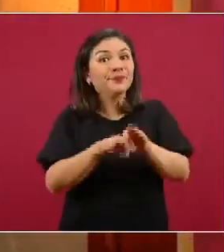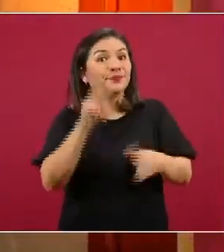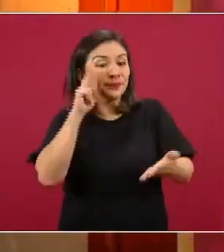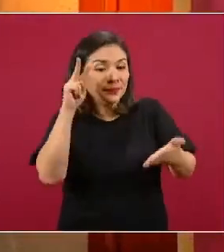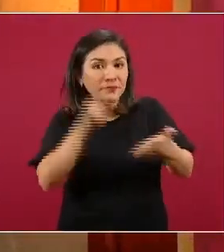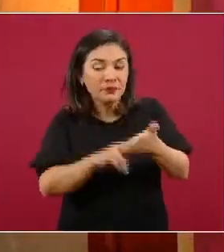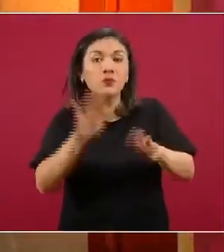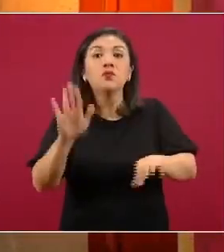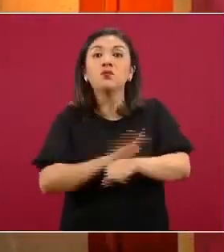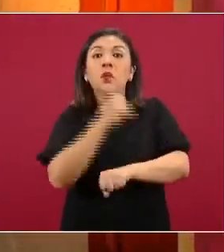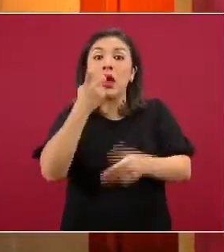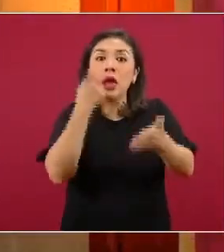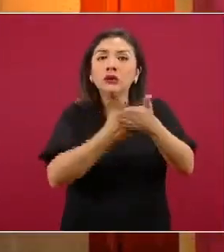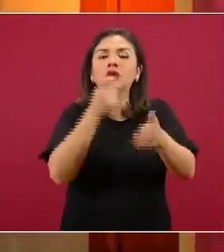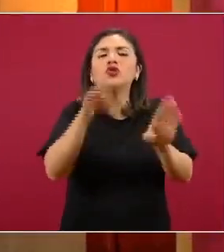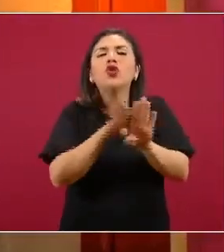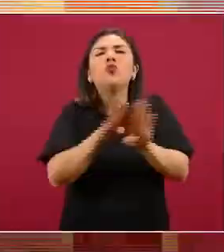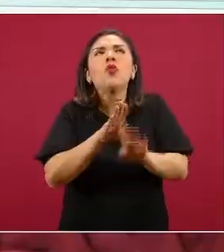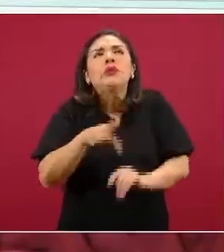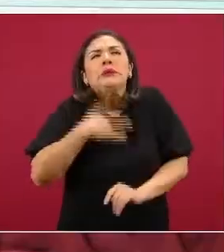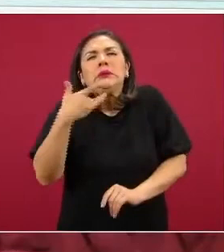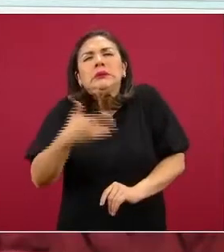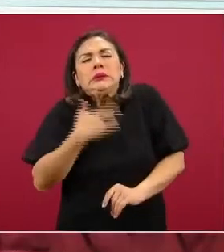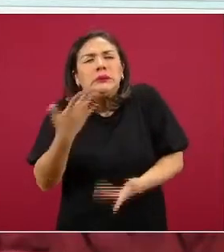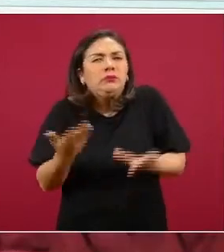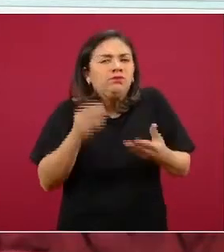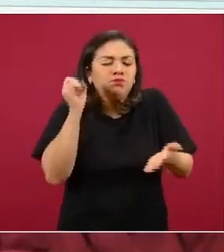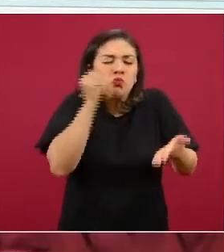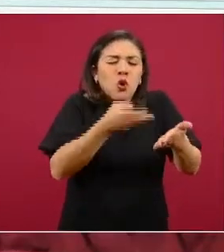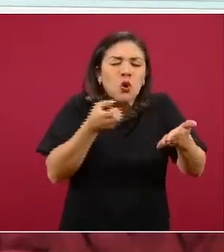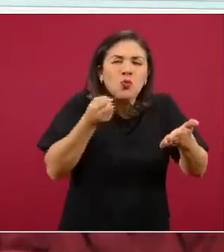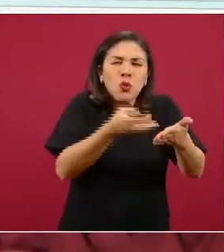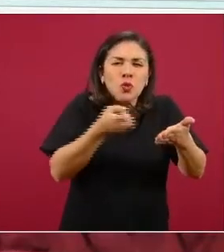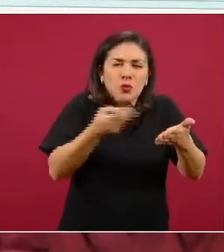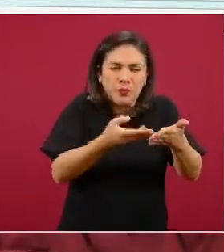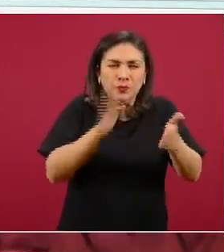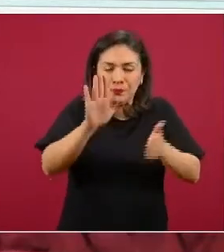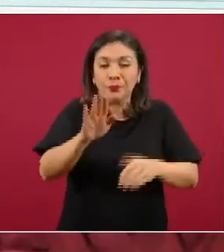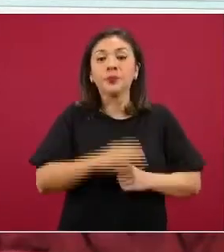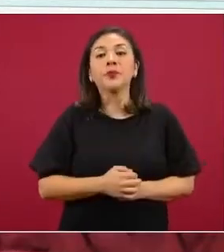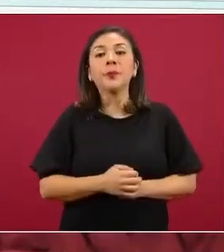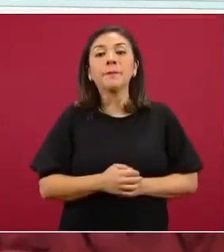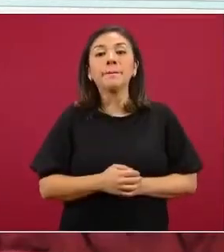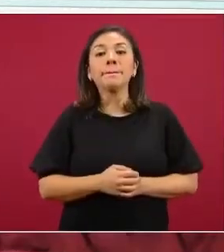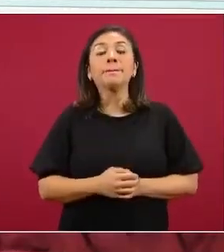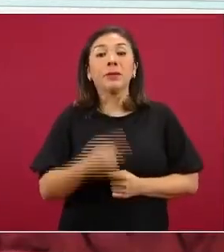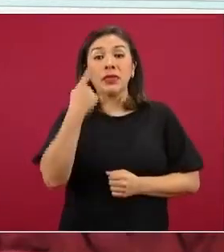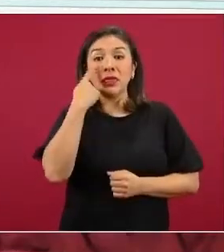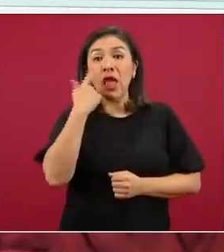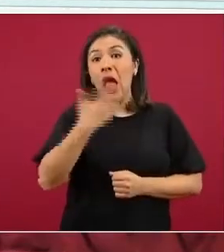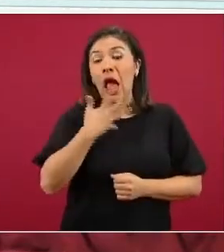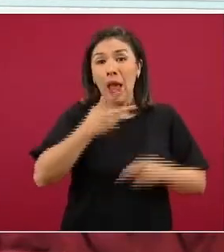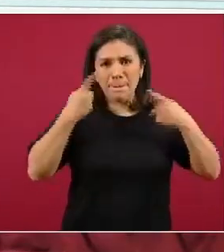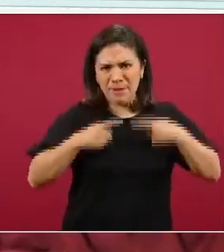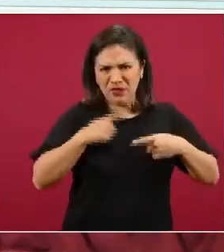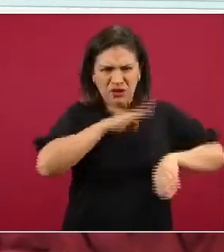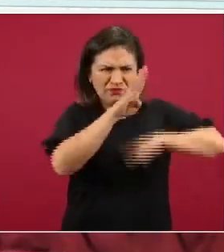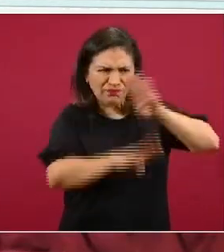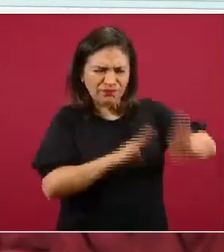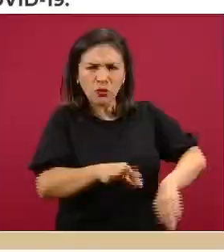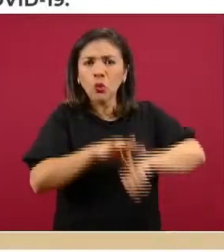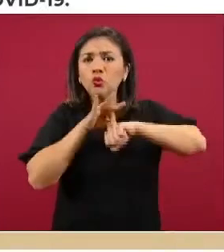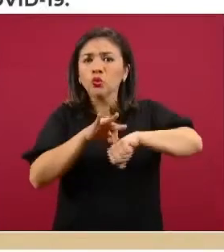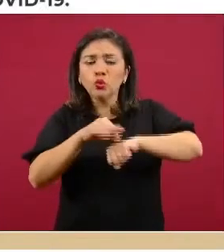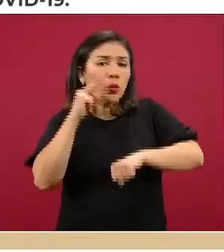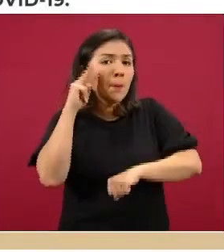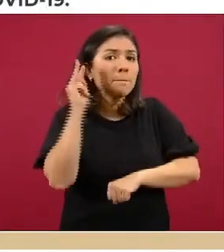vean porque al final es intuitivo. ¿Por qué digo que es intuitivo? Por un lado tenemos las defunciones observadas. Estas